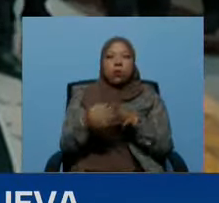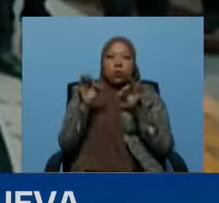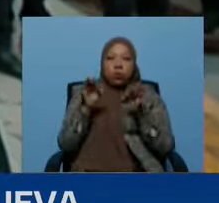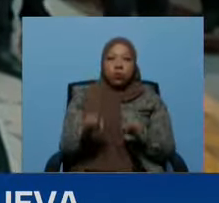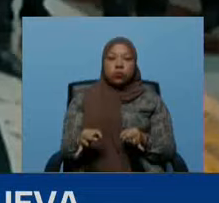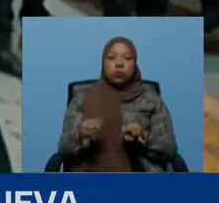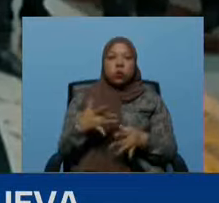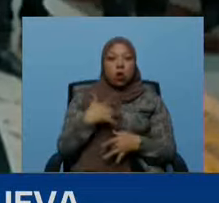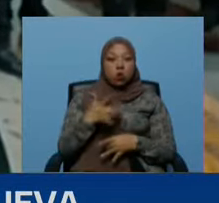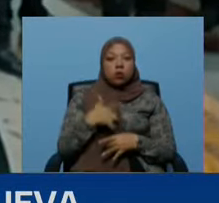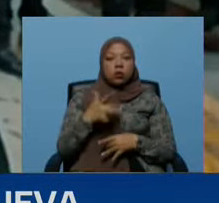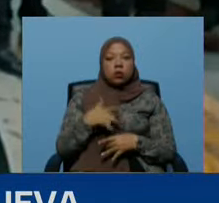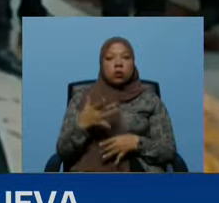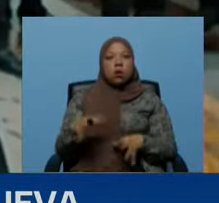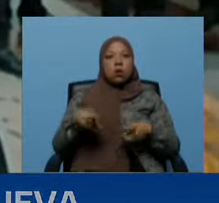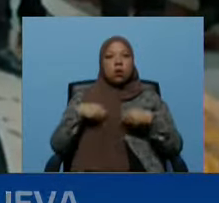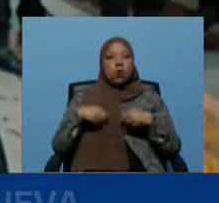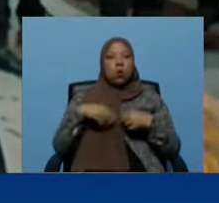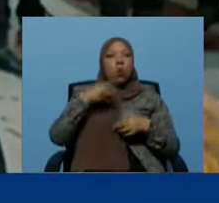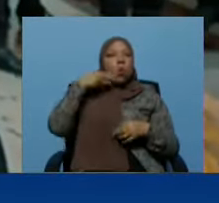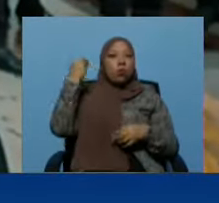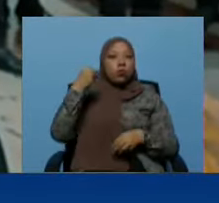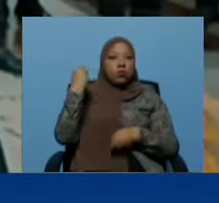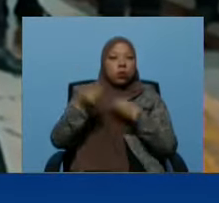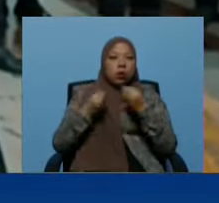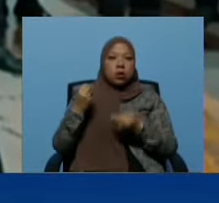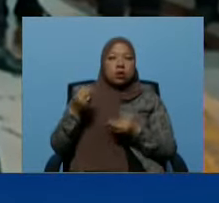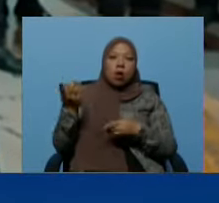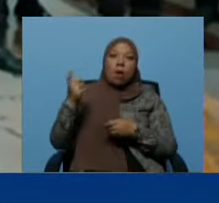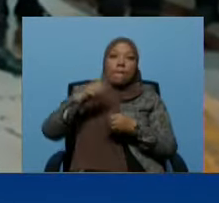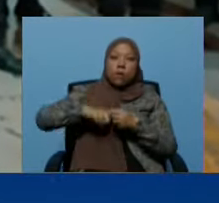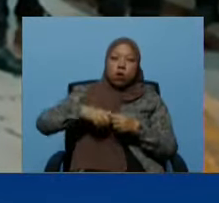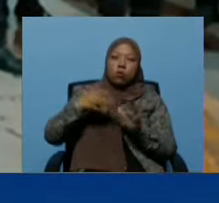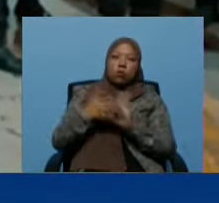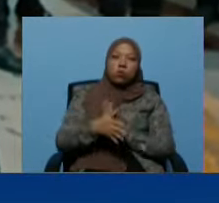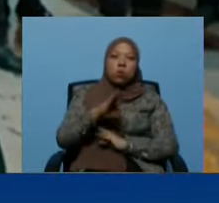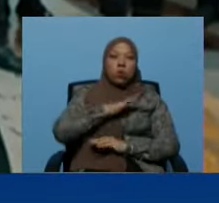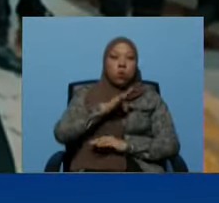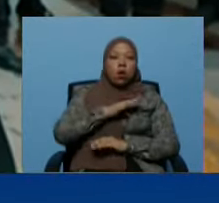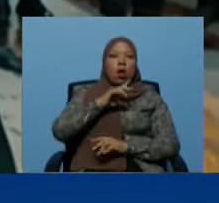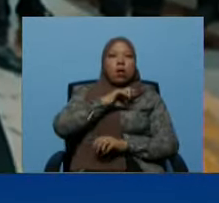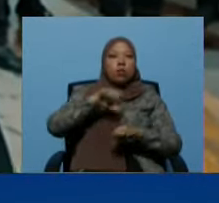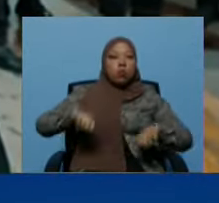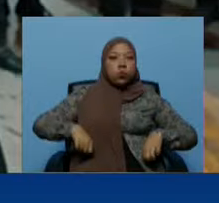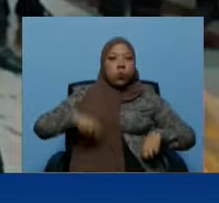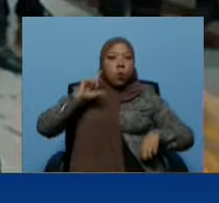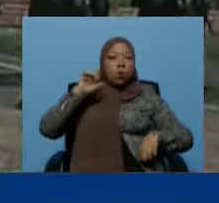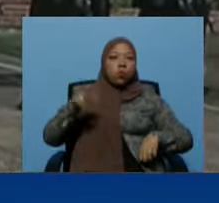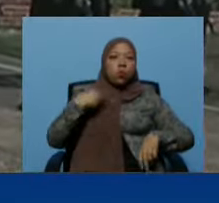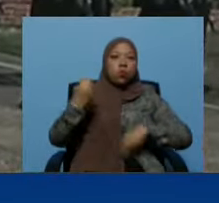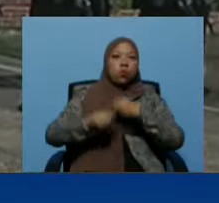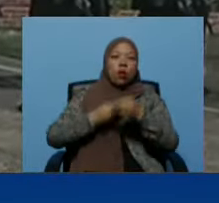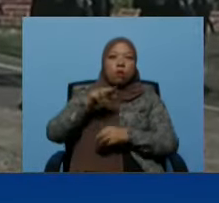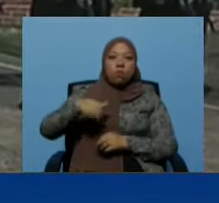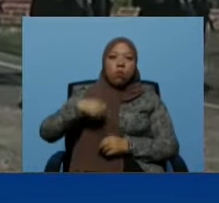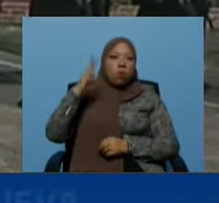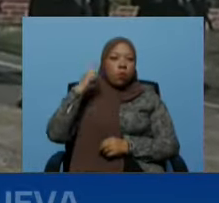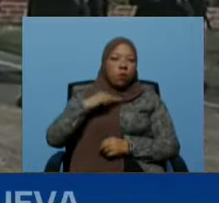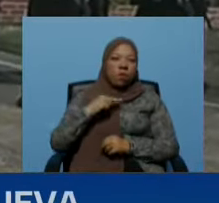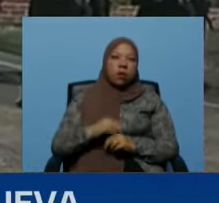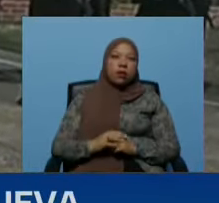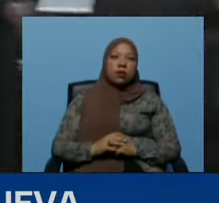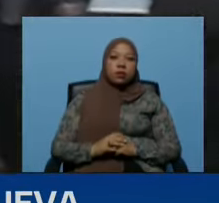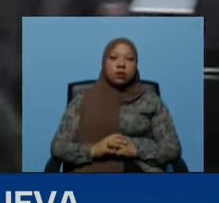nos sentimos sumamente orgullosos de pertenecer a nuestra gloriosa Fuerza Armada Nacional